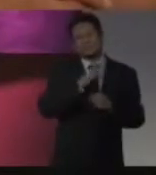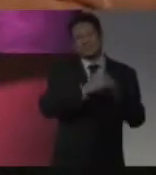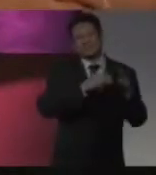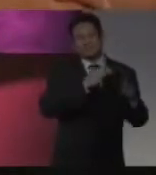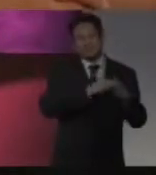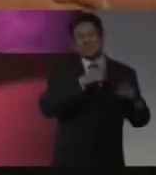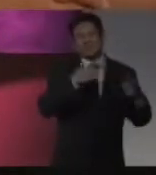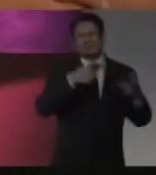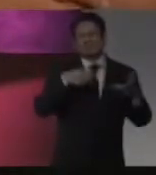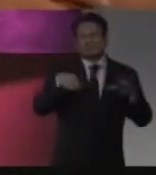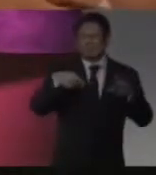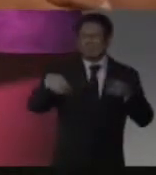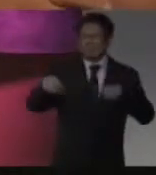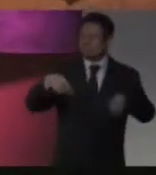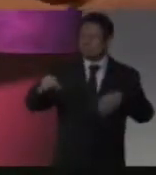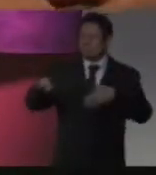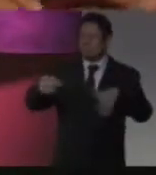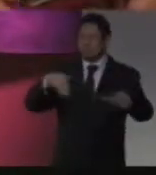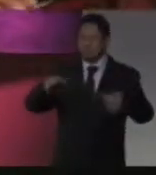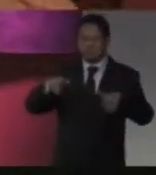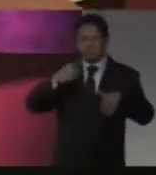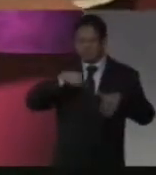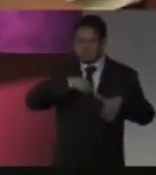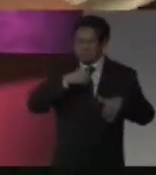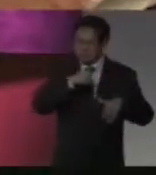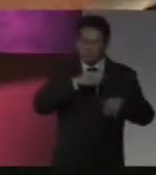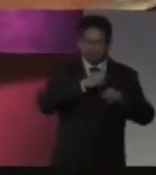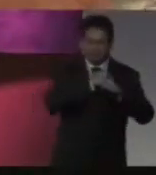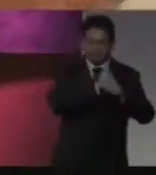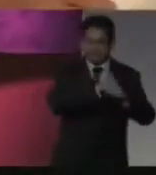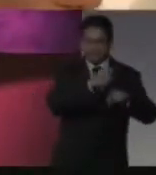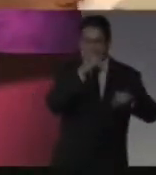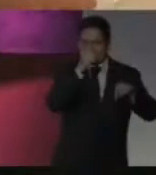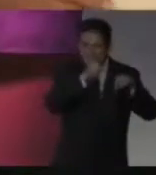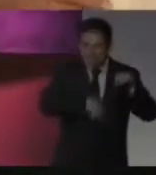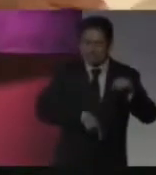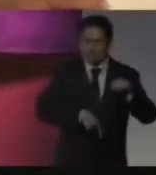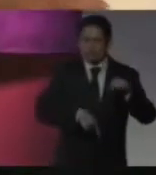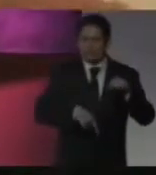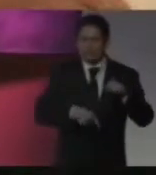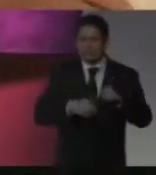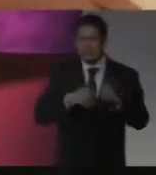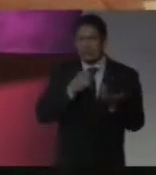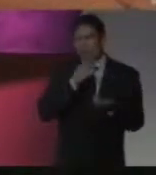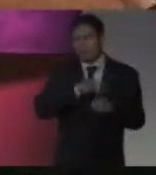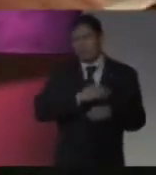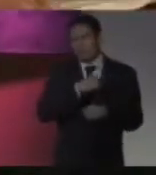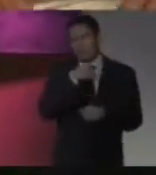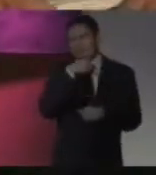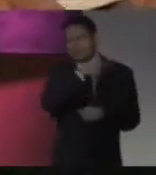nos despoja, que nos excluye y que está basado en valores